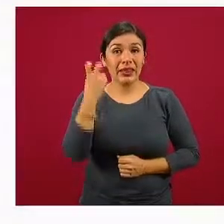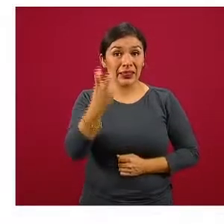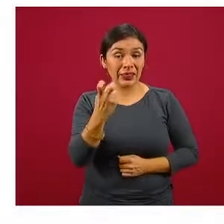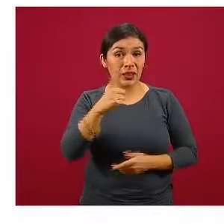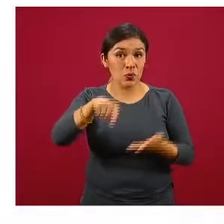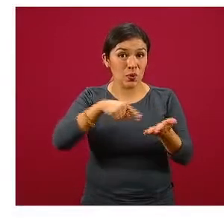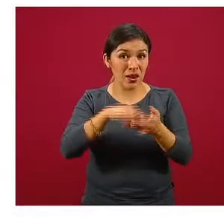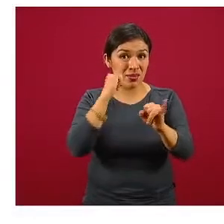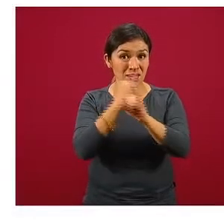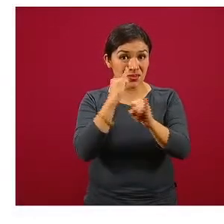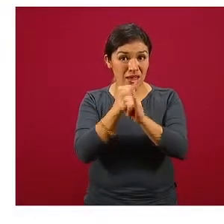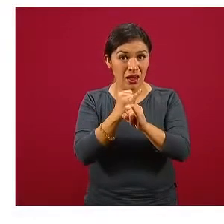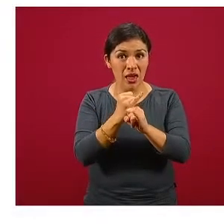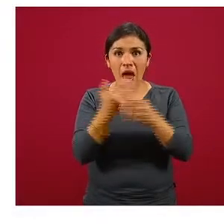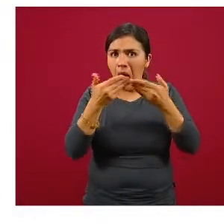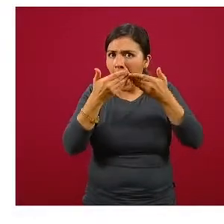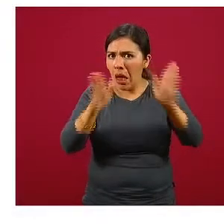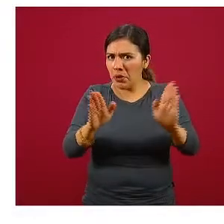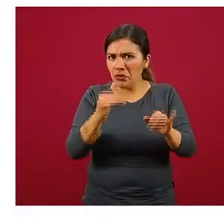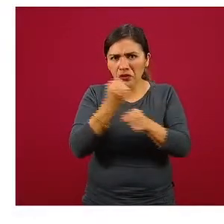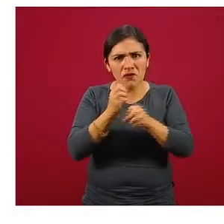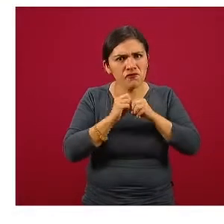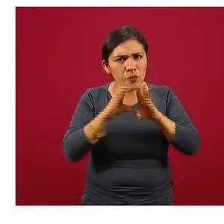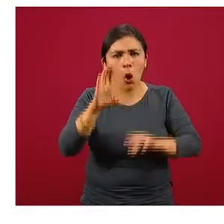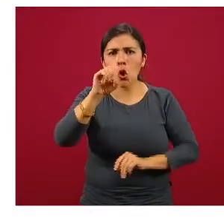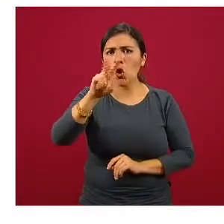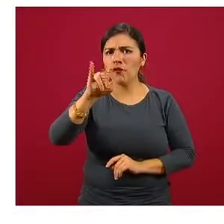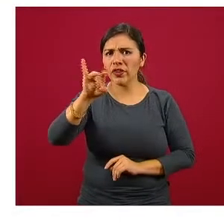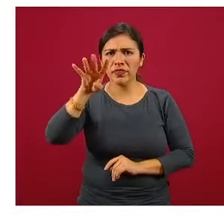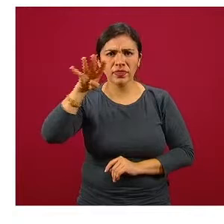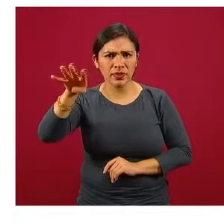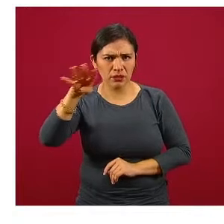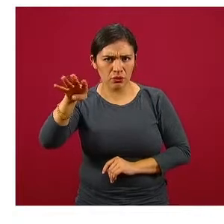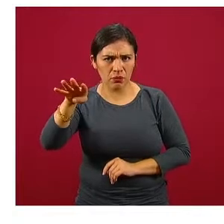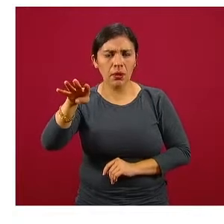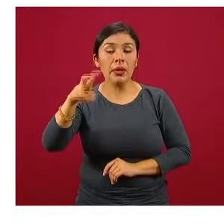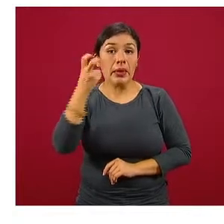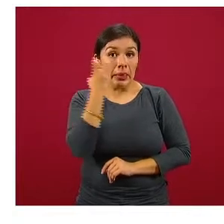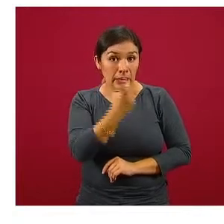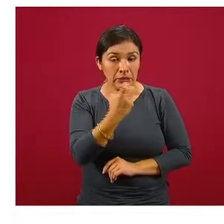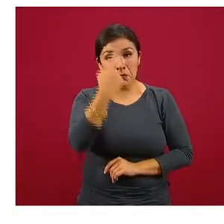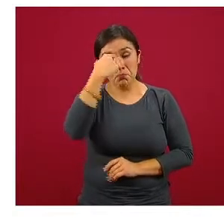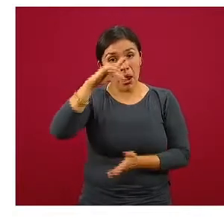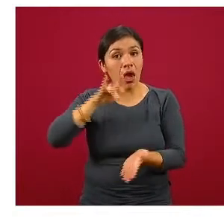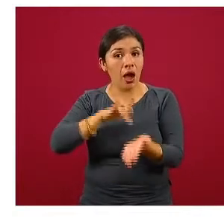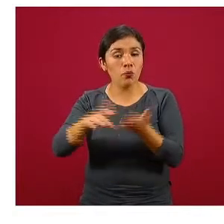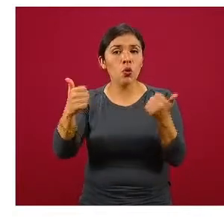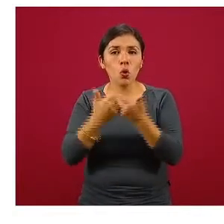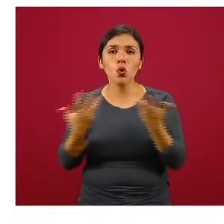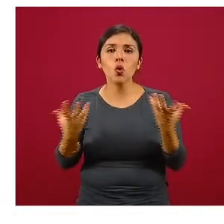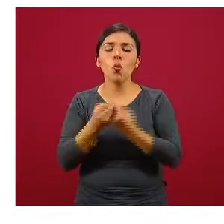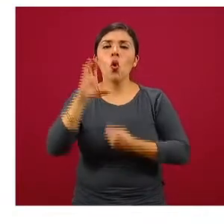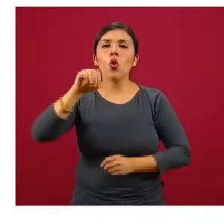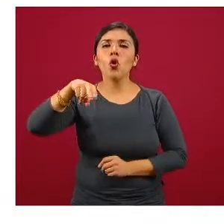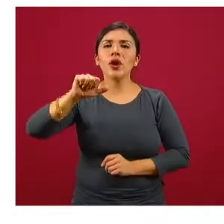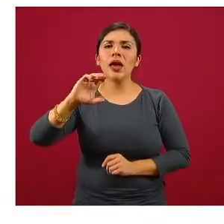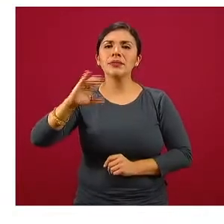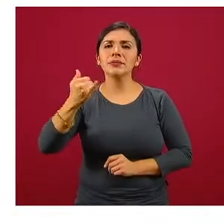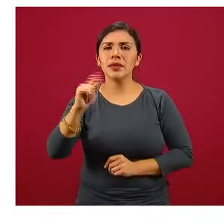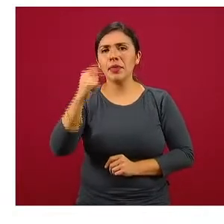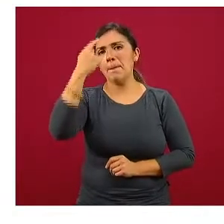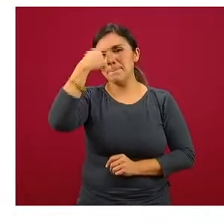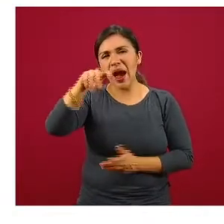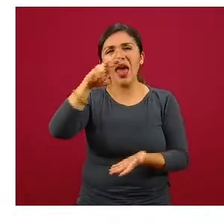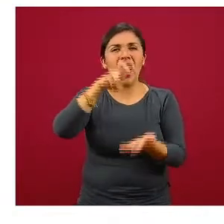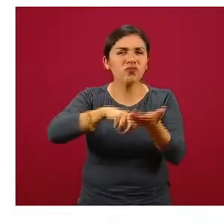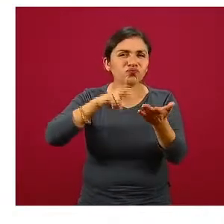página de datos abiertos COVID-19 que nos apoya el CONACYT para mantenerla y